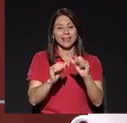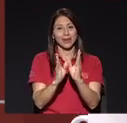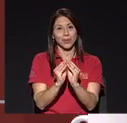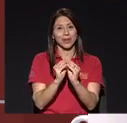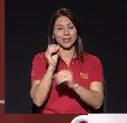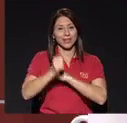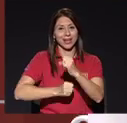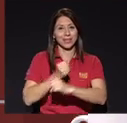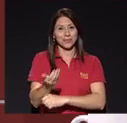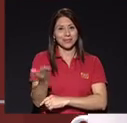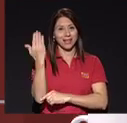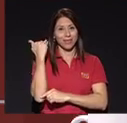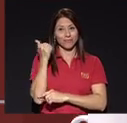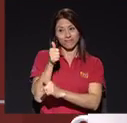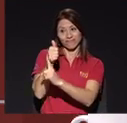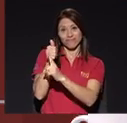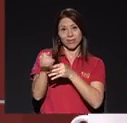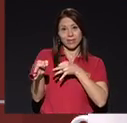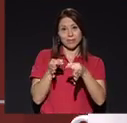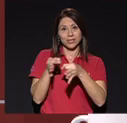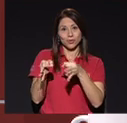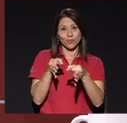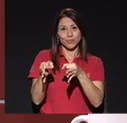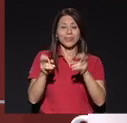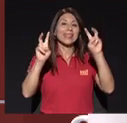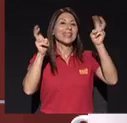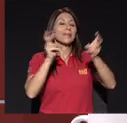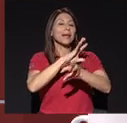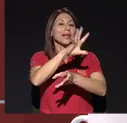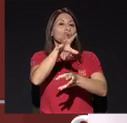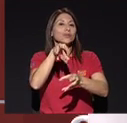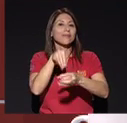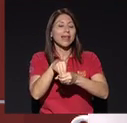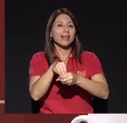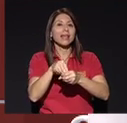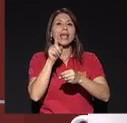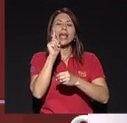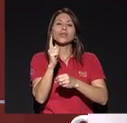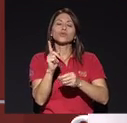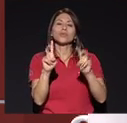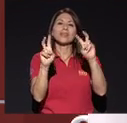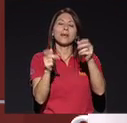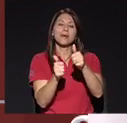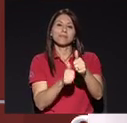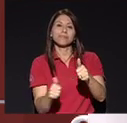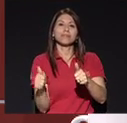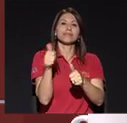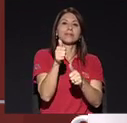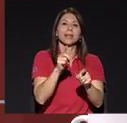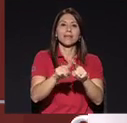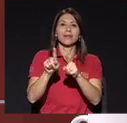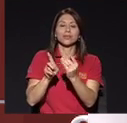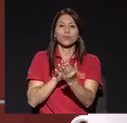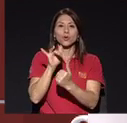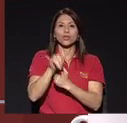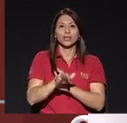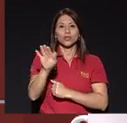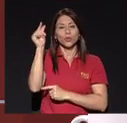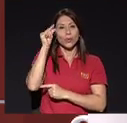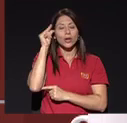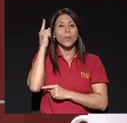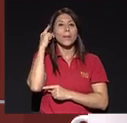que se realizó el año pasado, quien explicó que la inclusividad es una prioridad de diversos proyectos de su gobierno, con el objetivo de mejorar